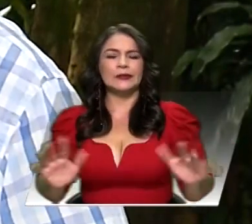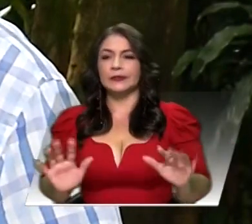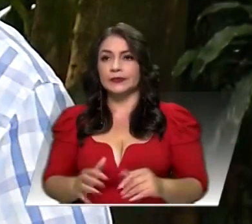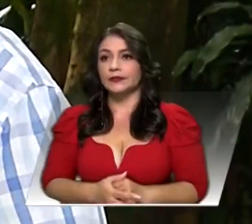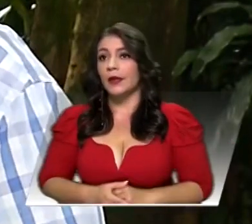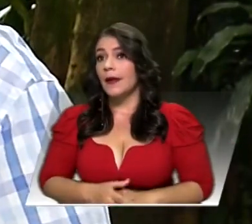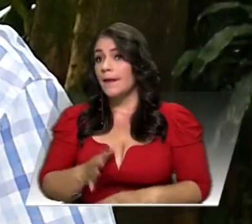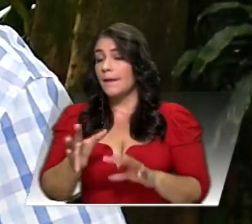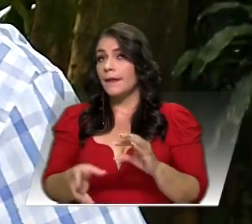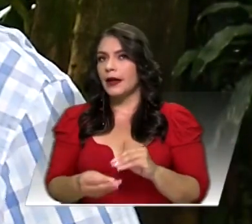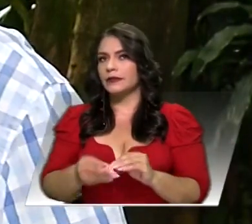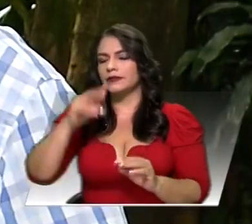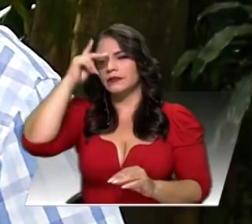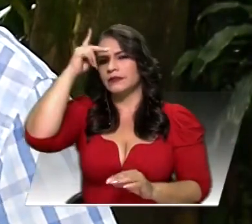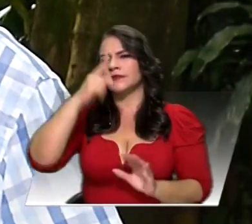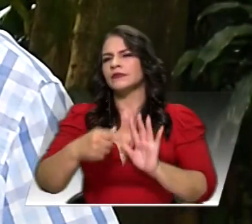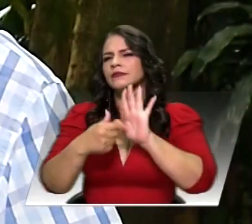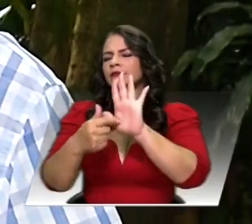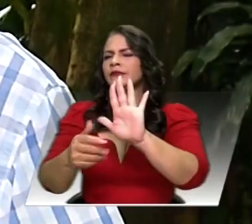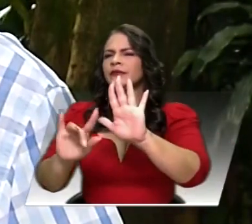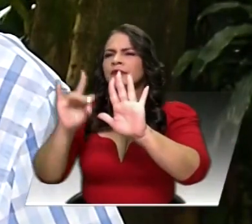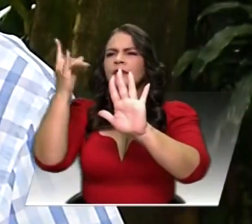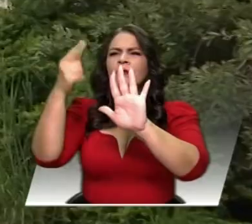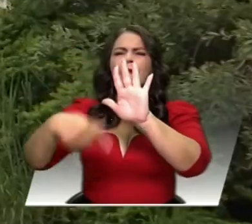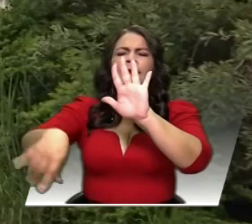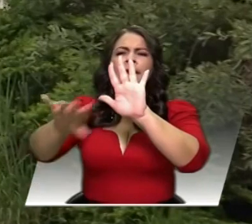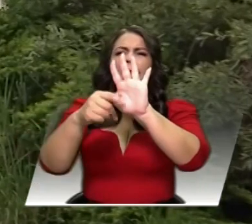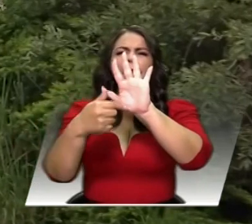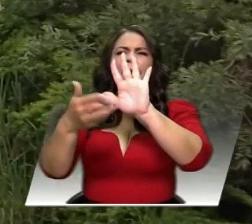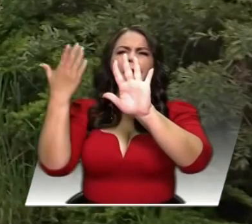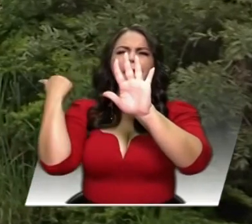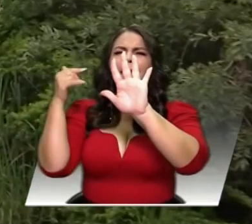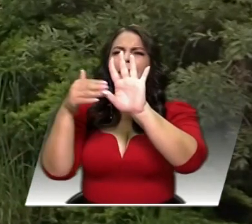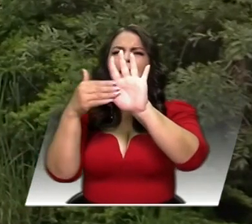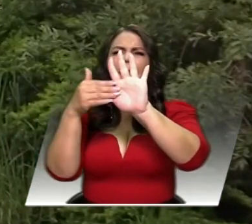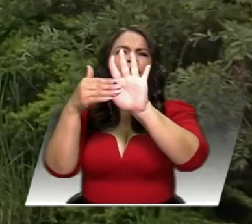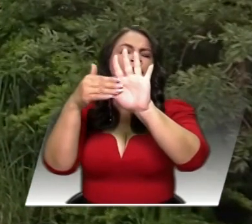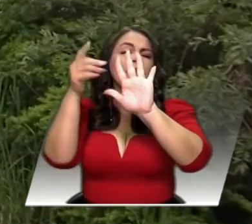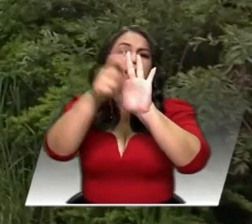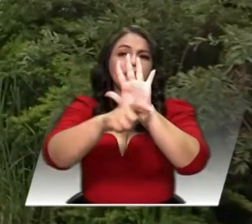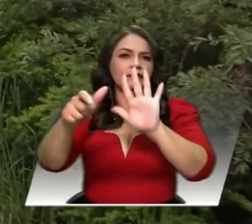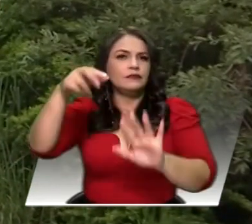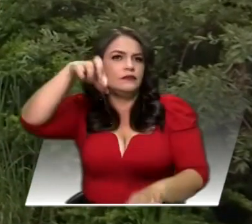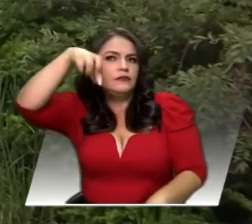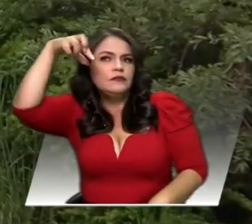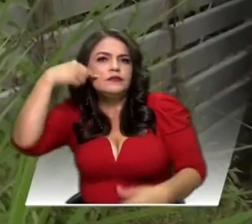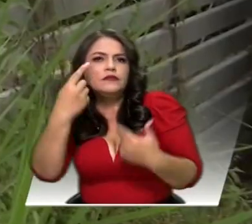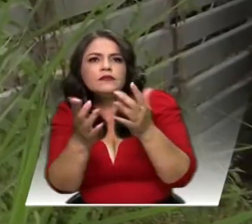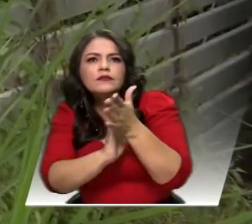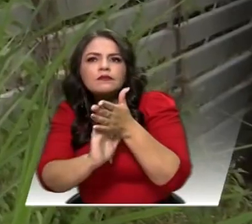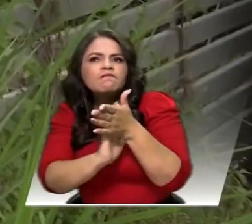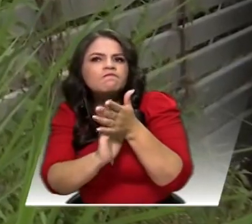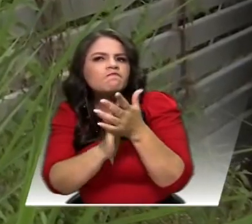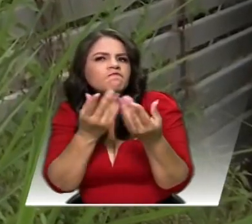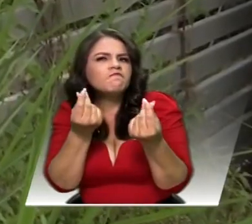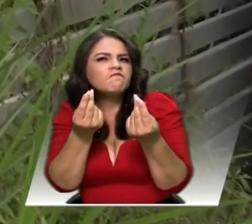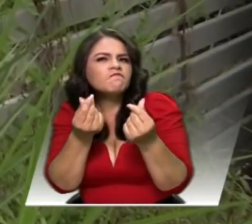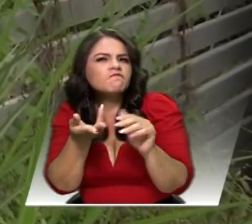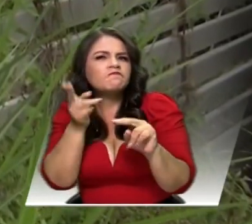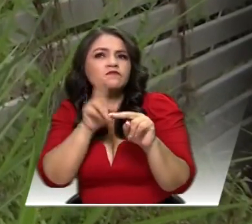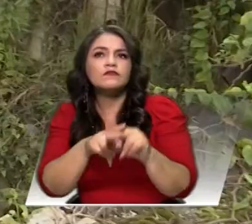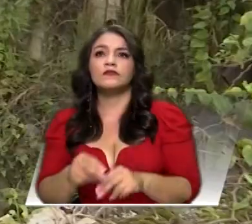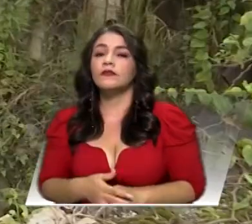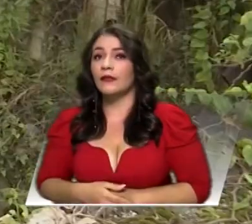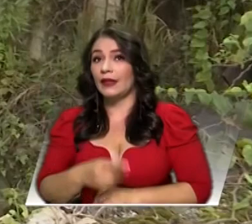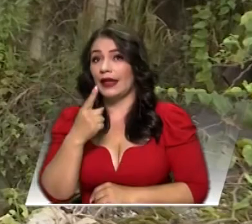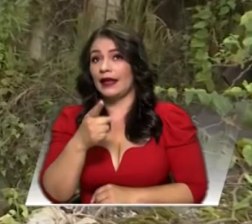hay una especie de historia negra asociada al vecindario. Otro elemento que los expertos tienen en cuenta sobre la valorización es que los lotes de los